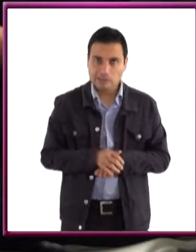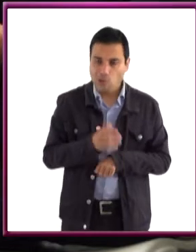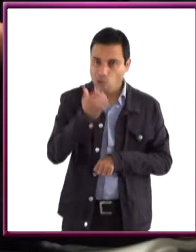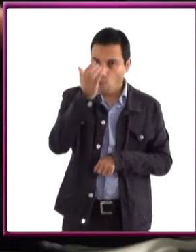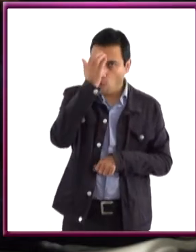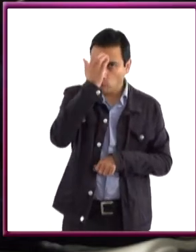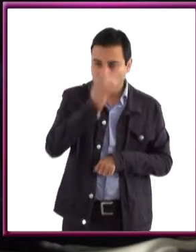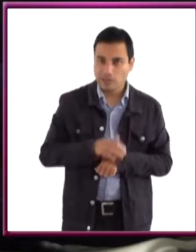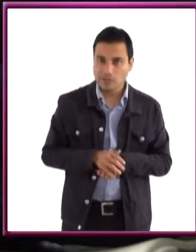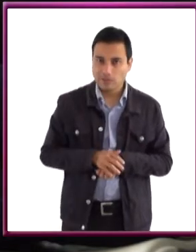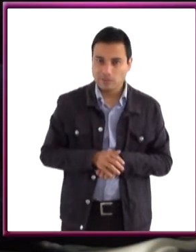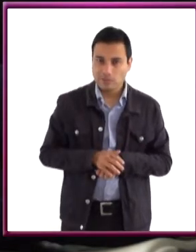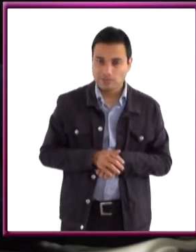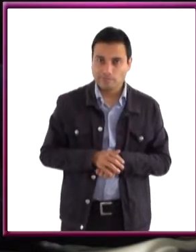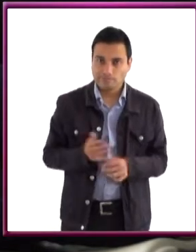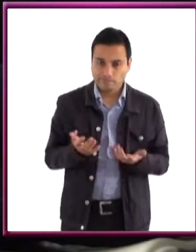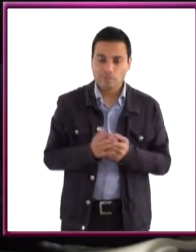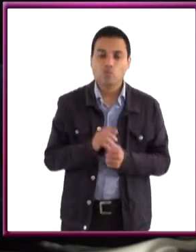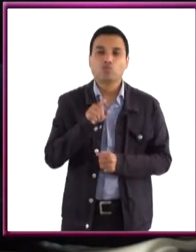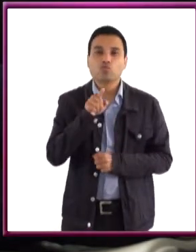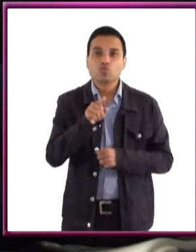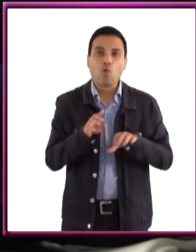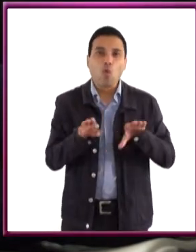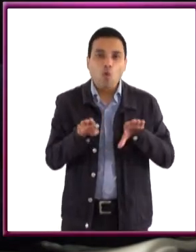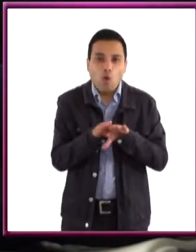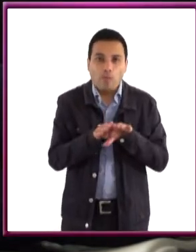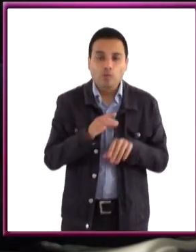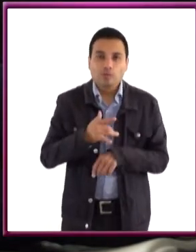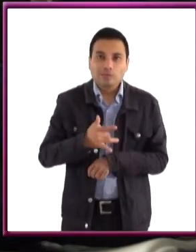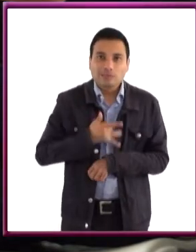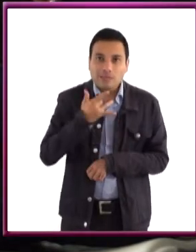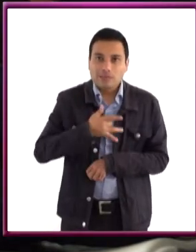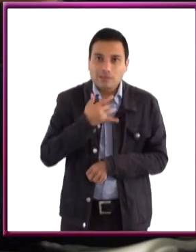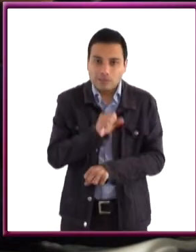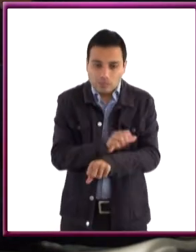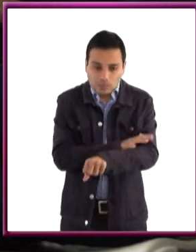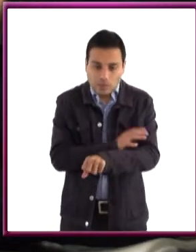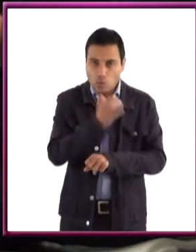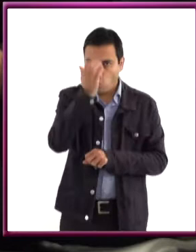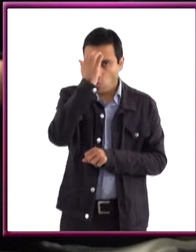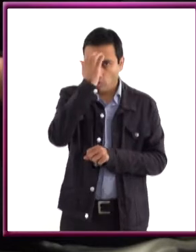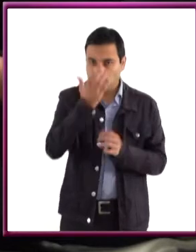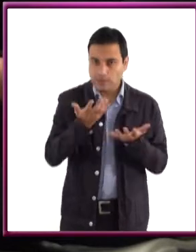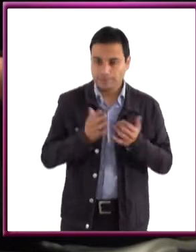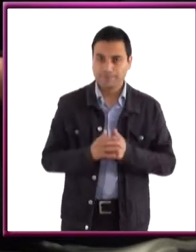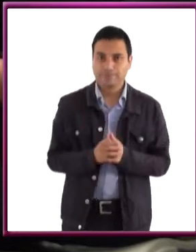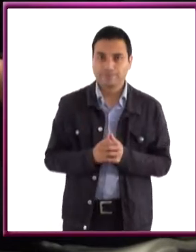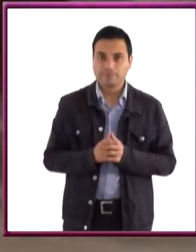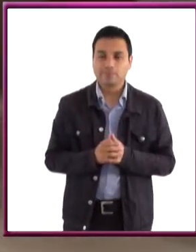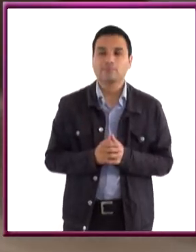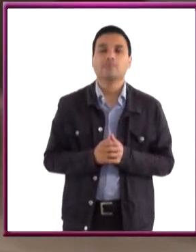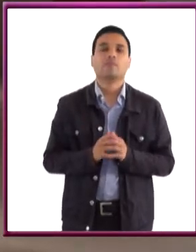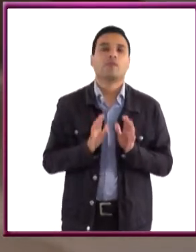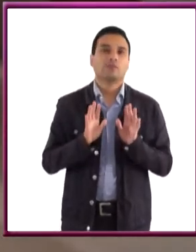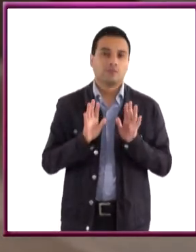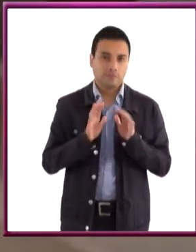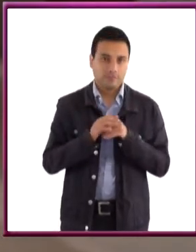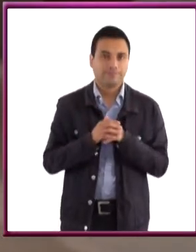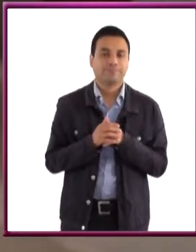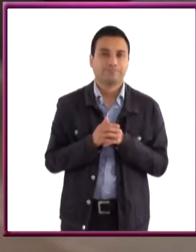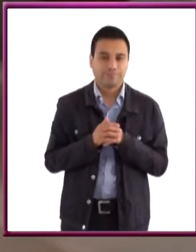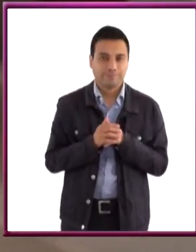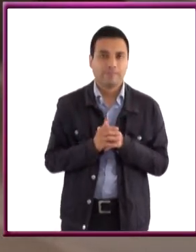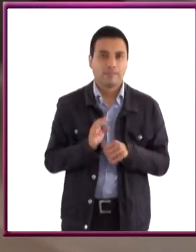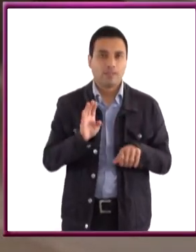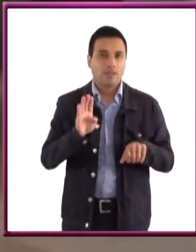plena a ubicar tus emociones, ¿no? Y a relacionarte con ellos de una manera diferente. Entonces podemos